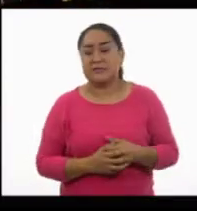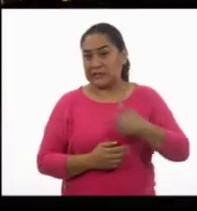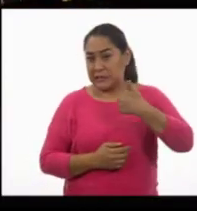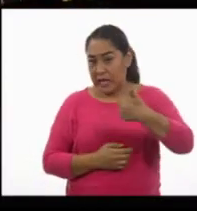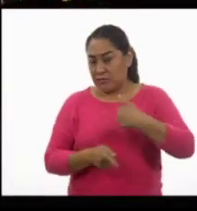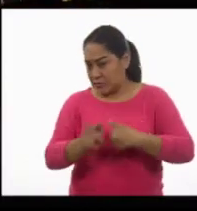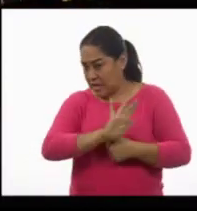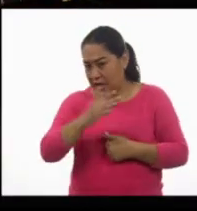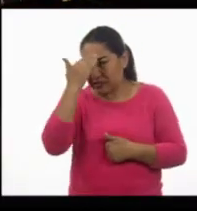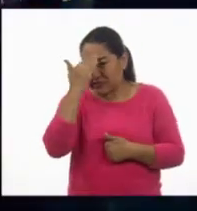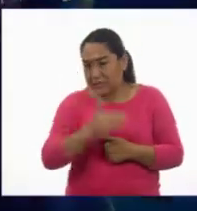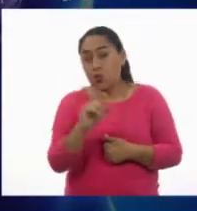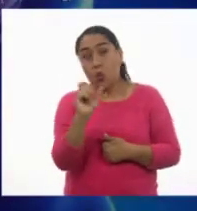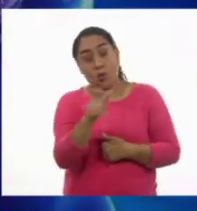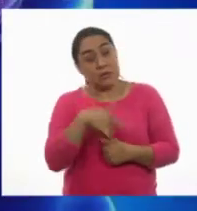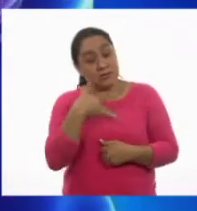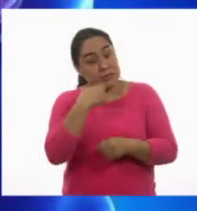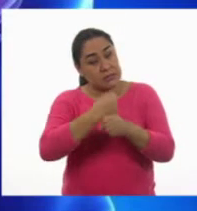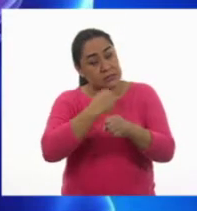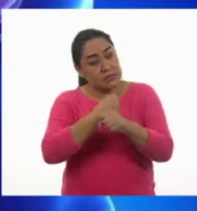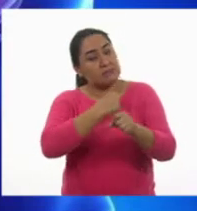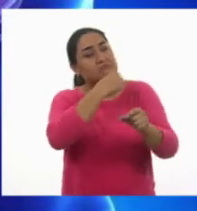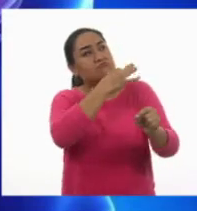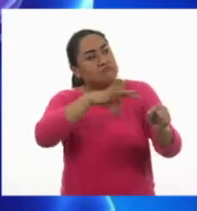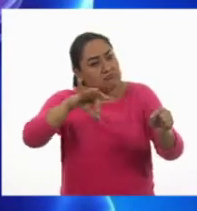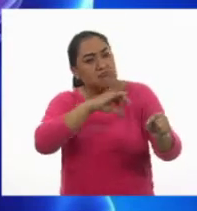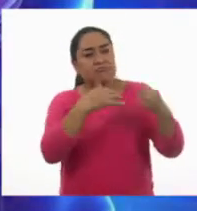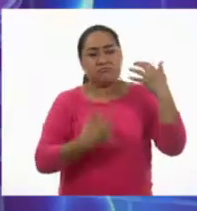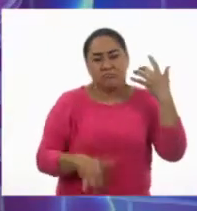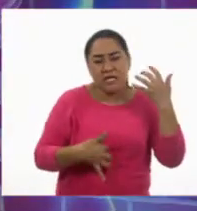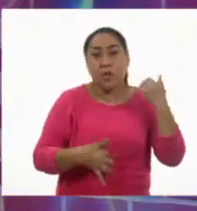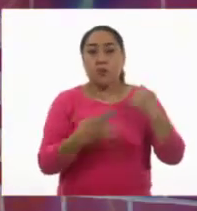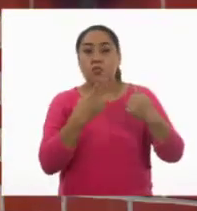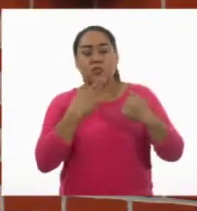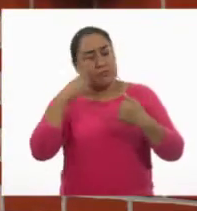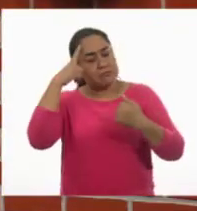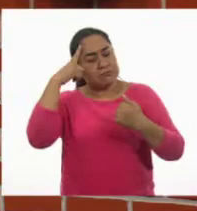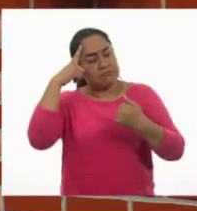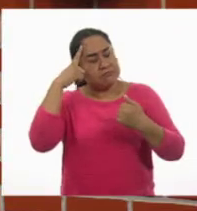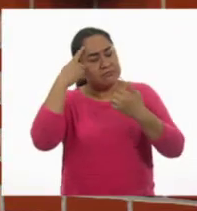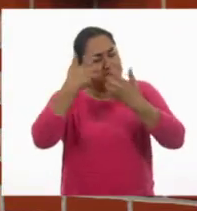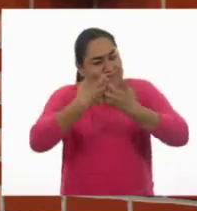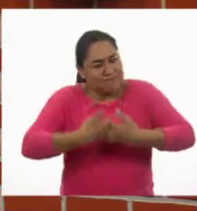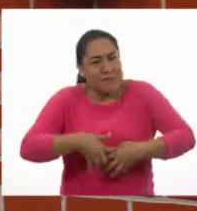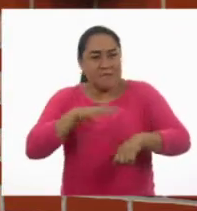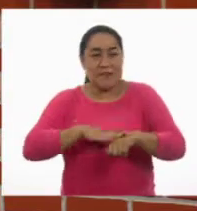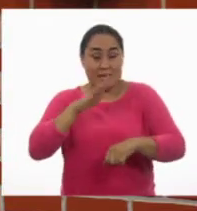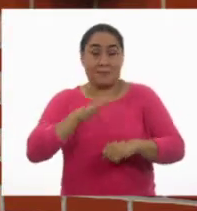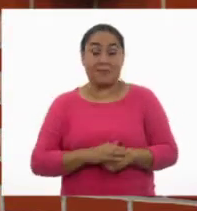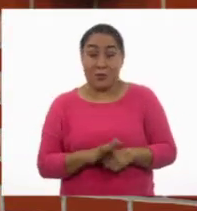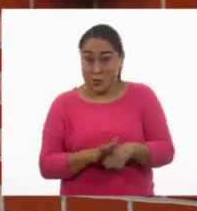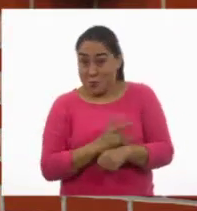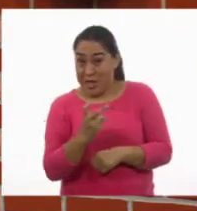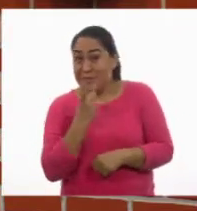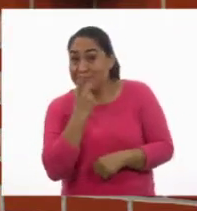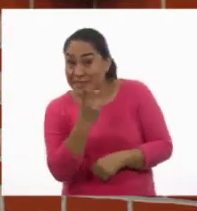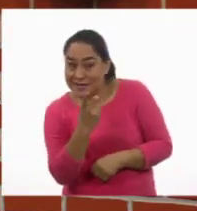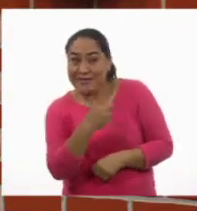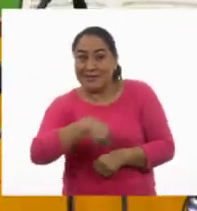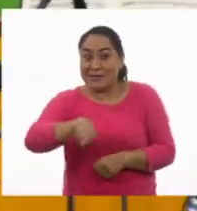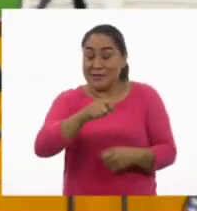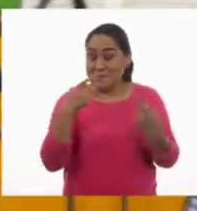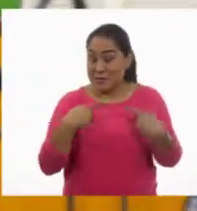un instrumento musical implica el uso de todas las partes de nuestro cerebro? Por eso dicen que los músicos somos más